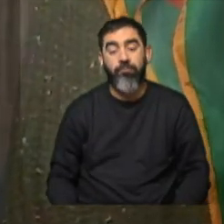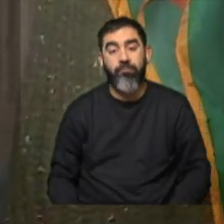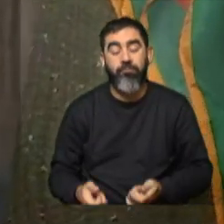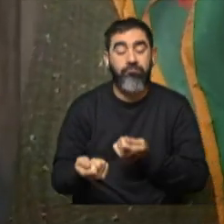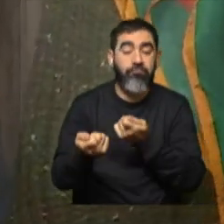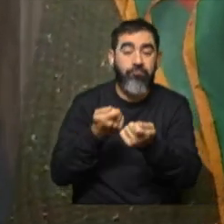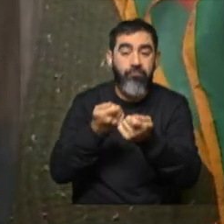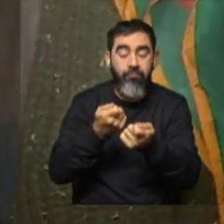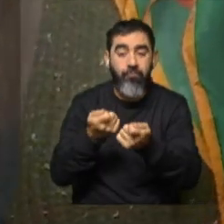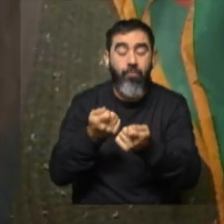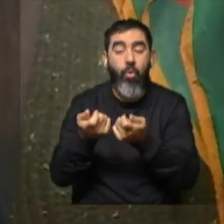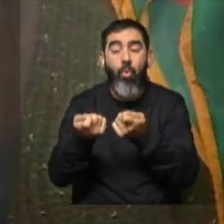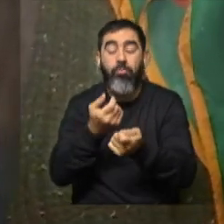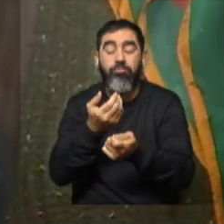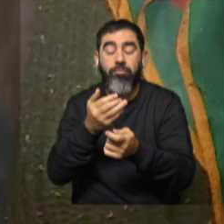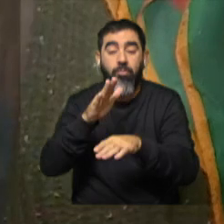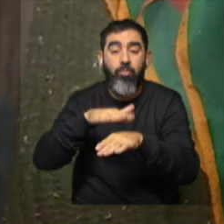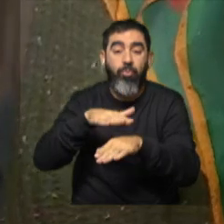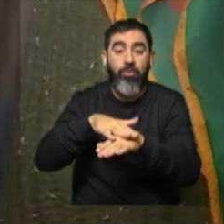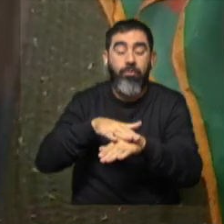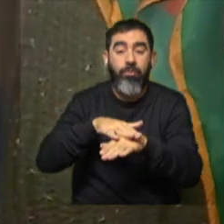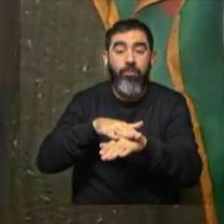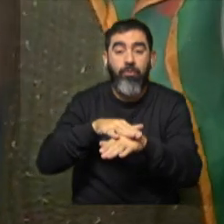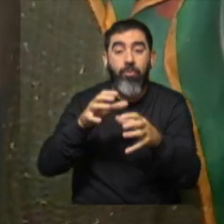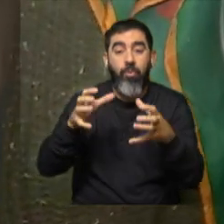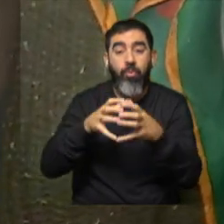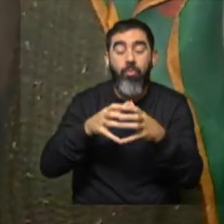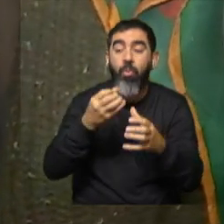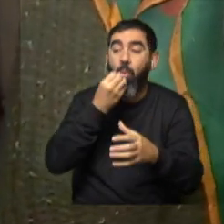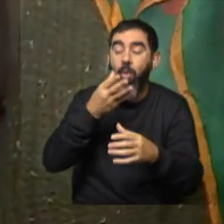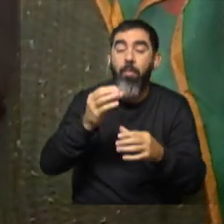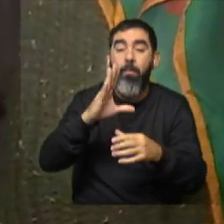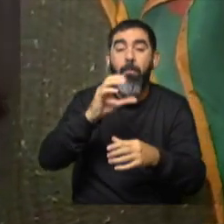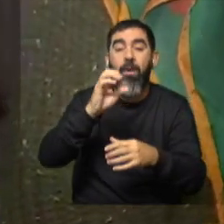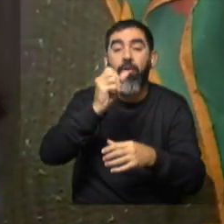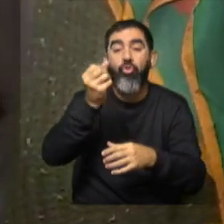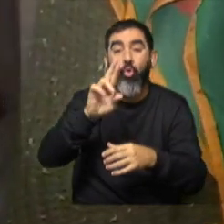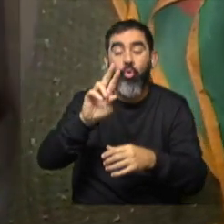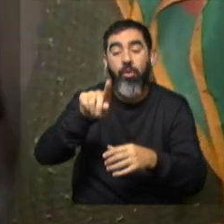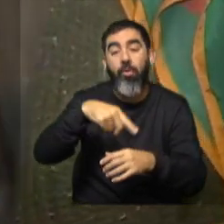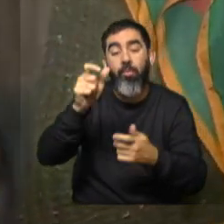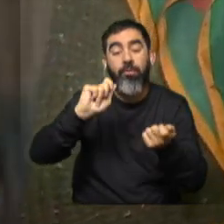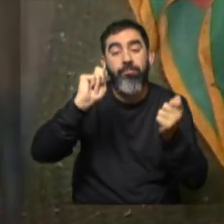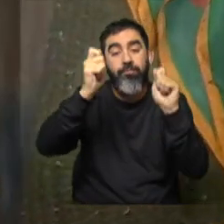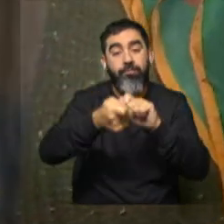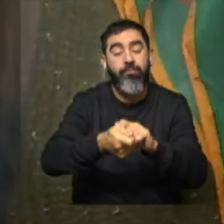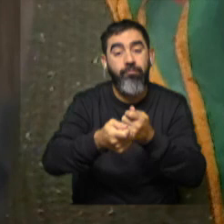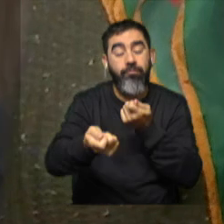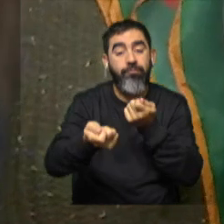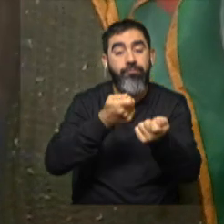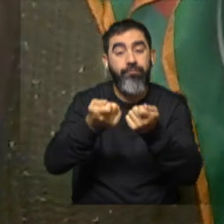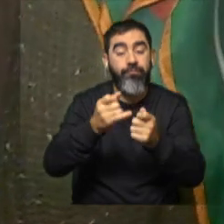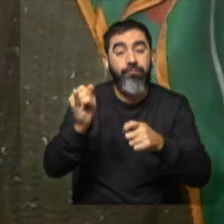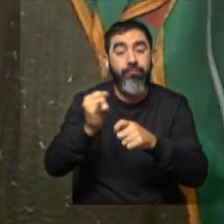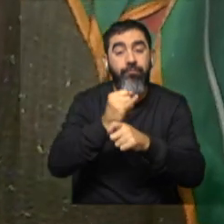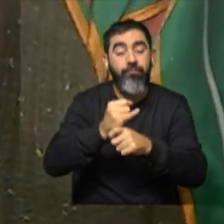o gobernada por la Congregación del Buen Pastor, después pasó a estar dirigida por el